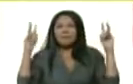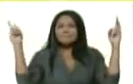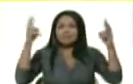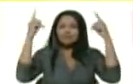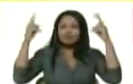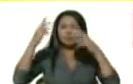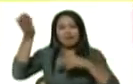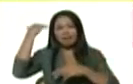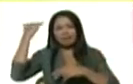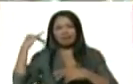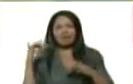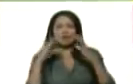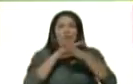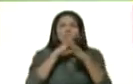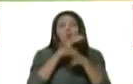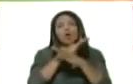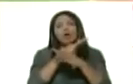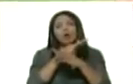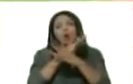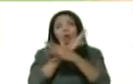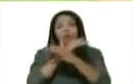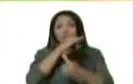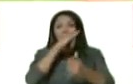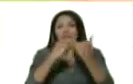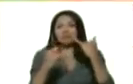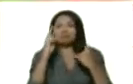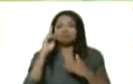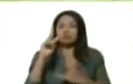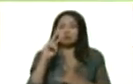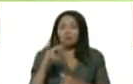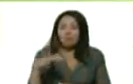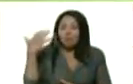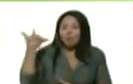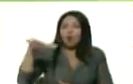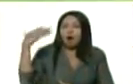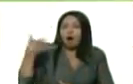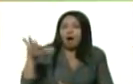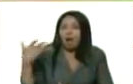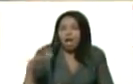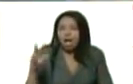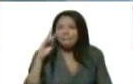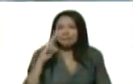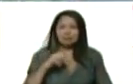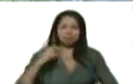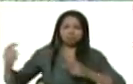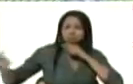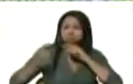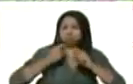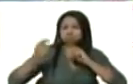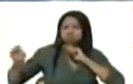el juego final. Naguará, se cayeron a palos, pues.